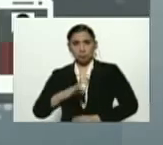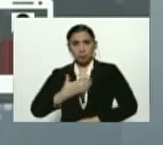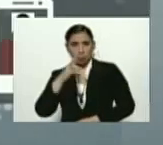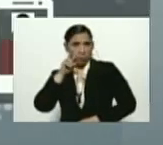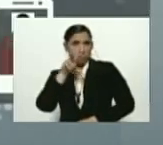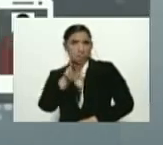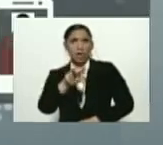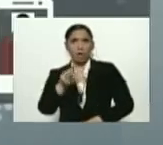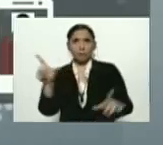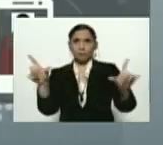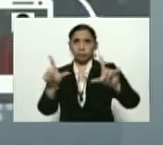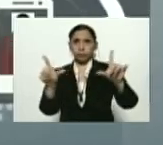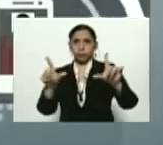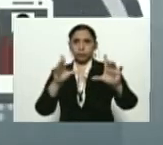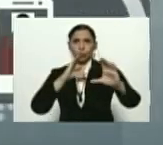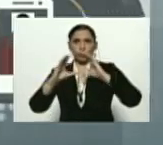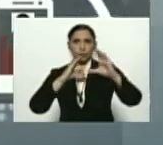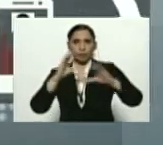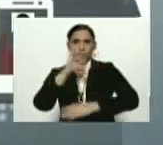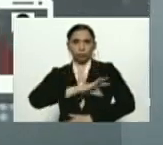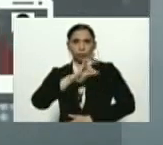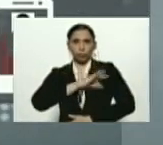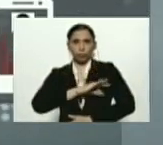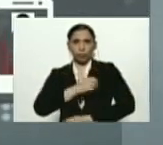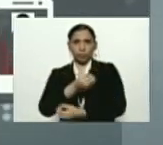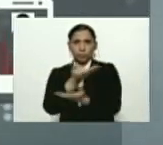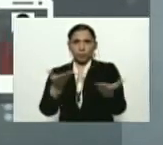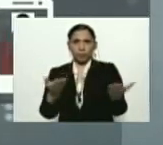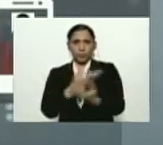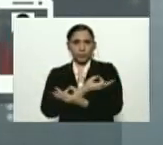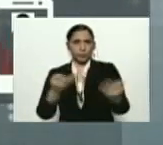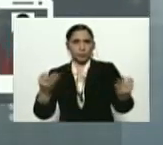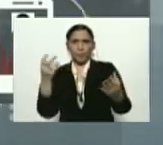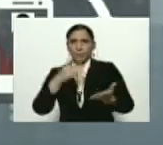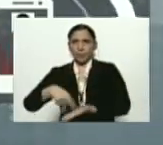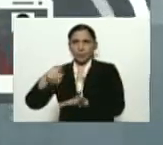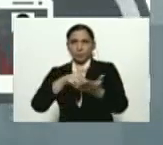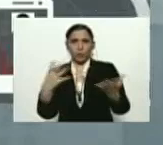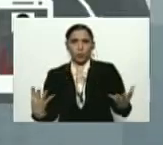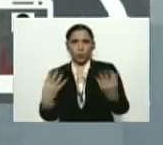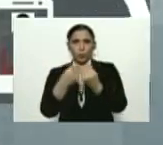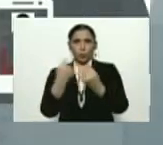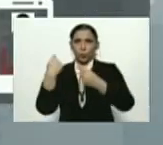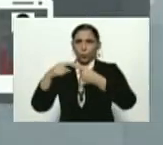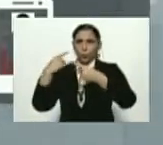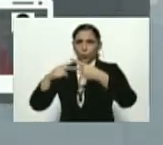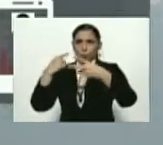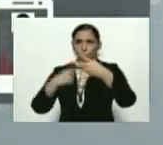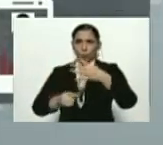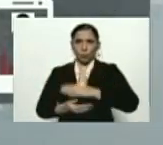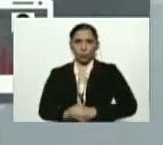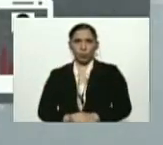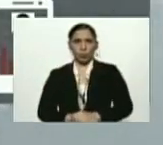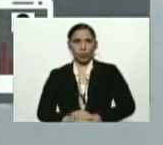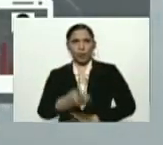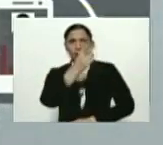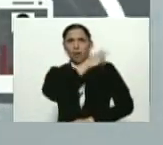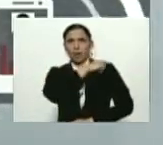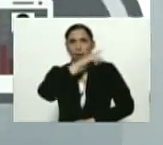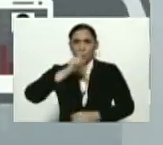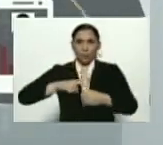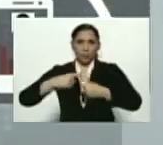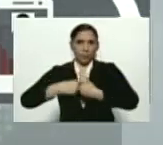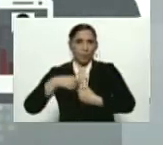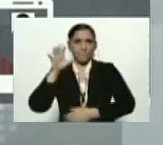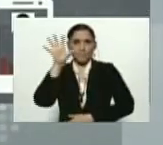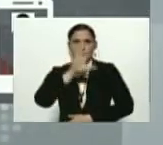comunicación social, tuvo esta extraordinaria participación junto a los otros jefes de los países del ALBA, donde